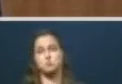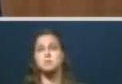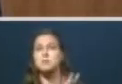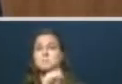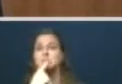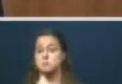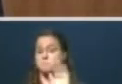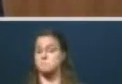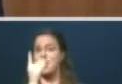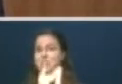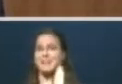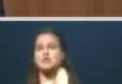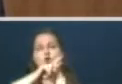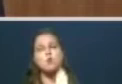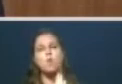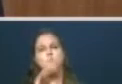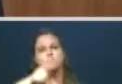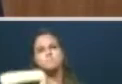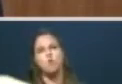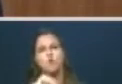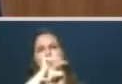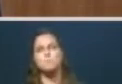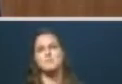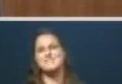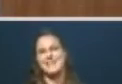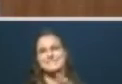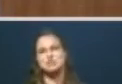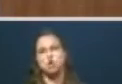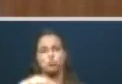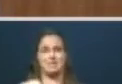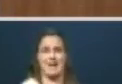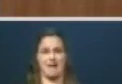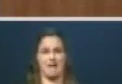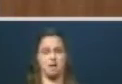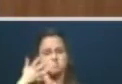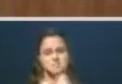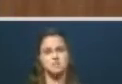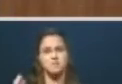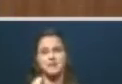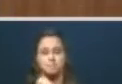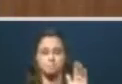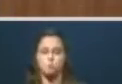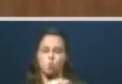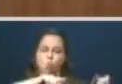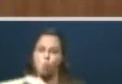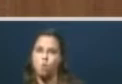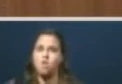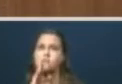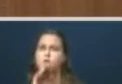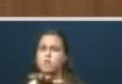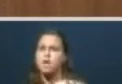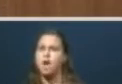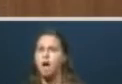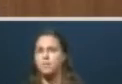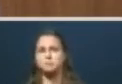de ver la luz el decreto regulador de nuestro modelo de gestión clínica que permitirá constituir unidades de esta naturaleza en todas las áreas